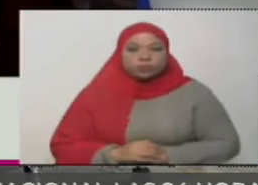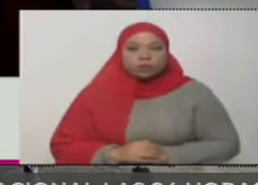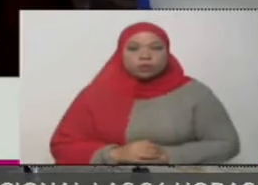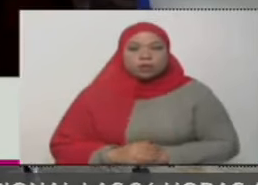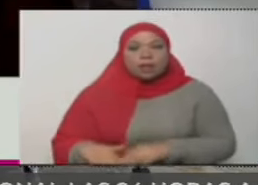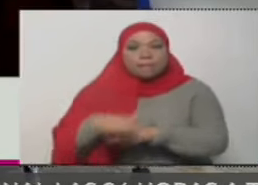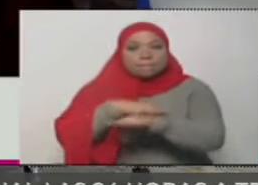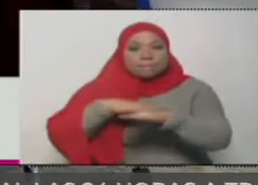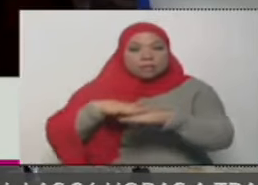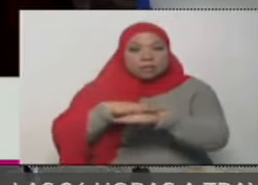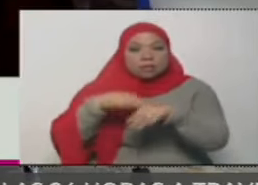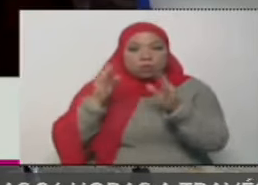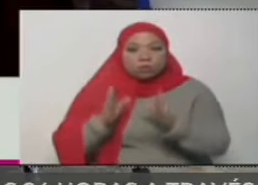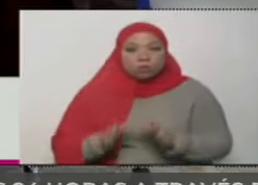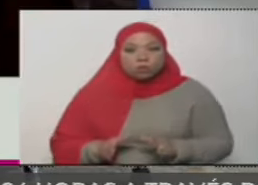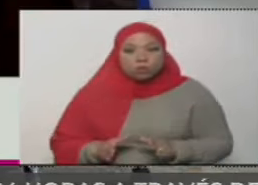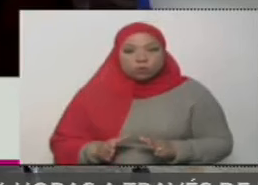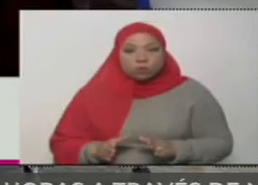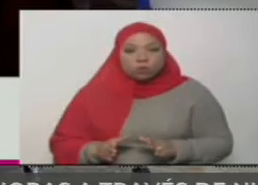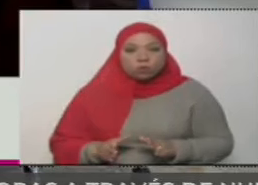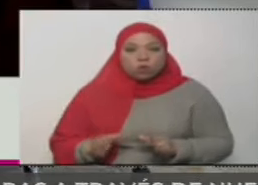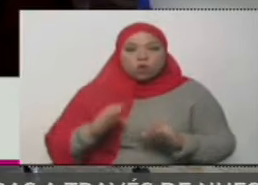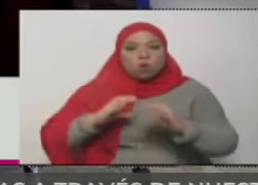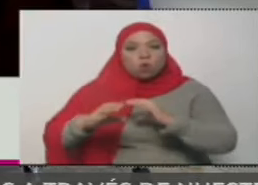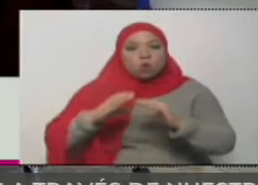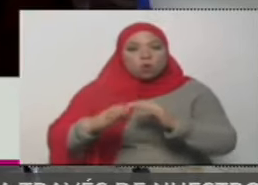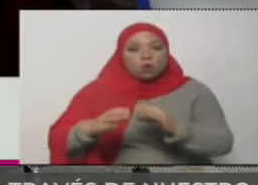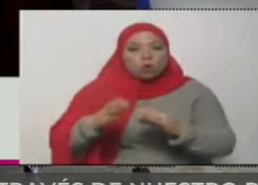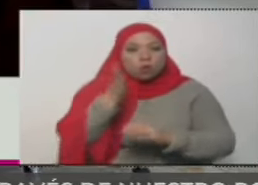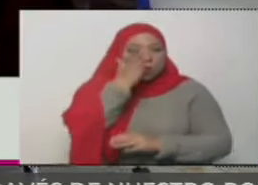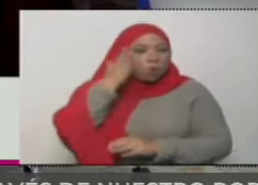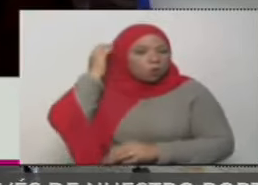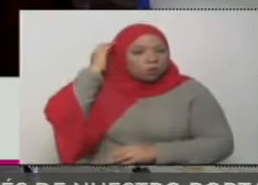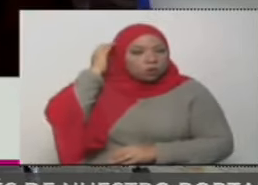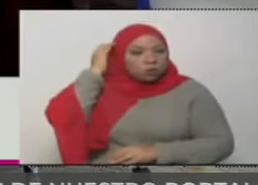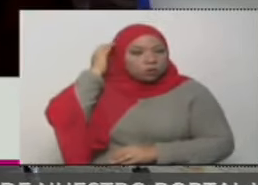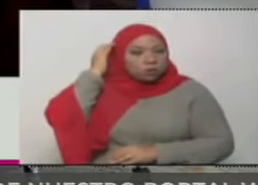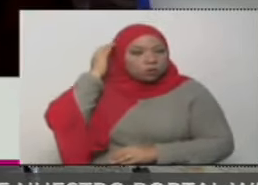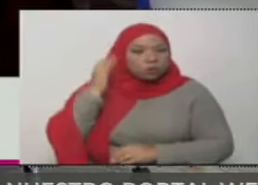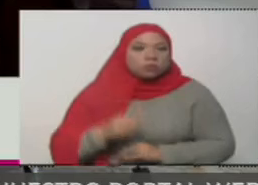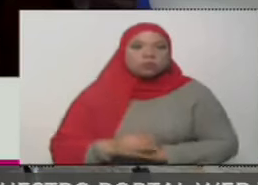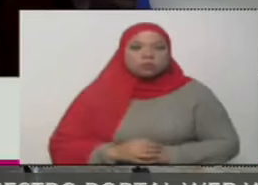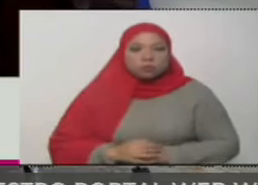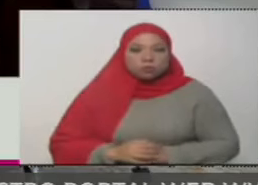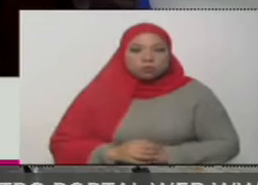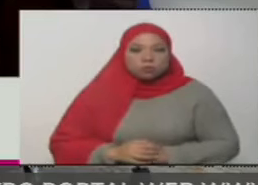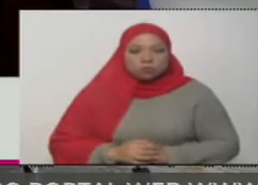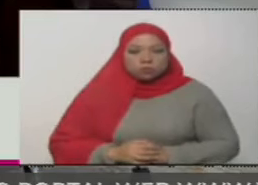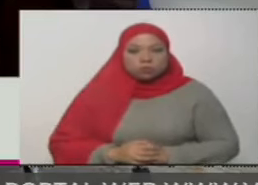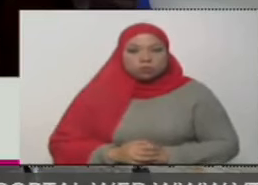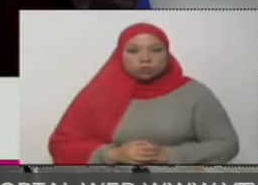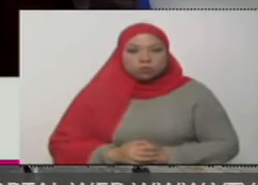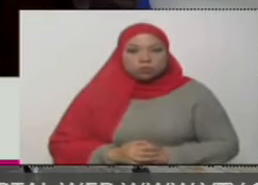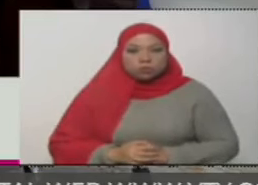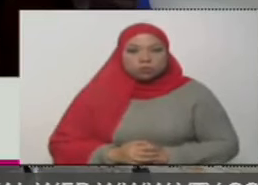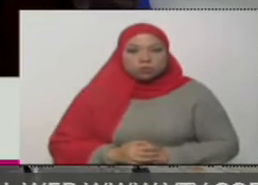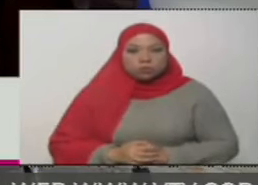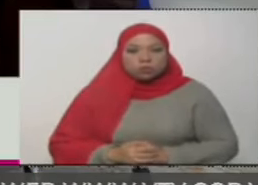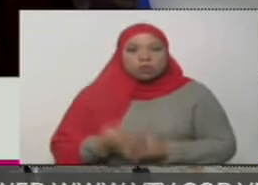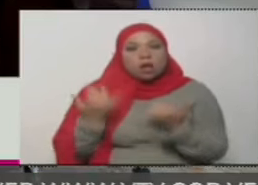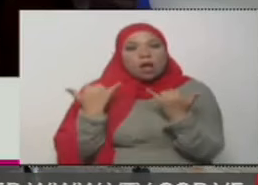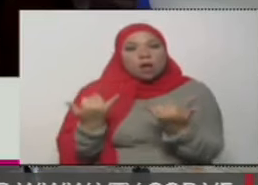ministro del Poder Popular de Comunicación, vicepresidente de gobierno, Alfred Nazaret Ñáñez, en